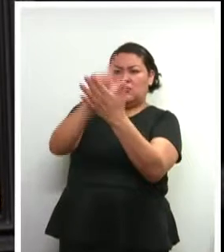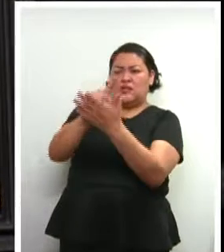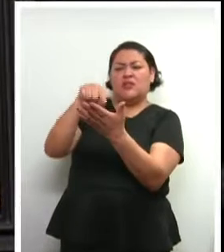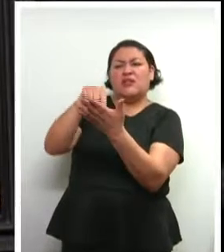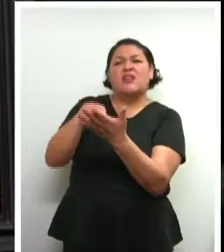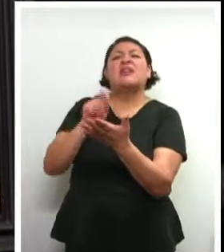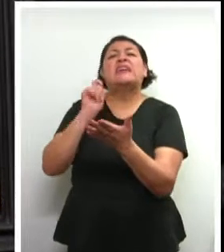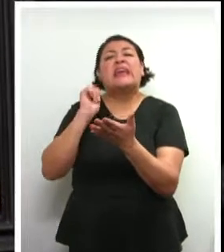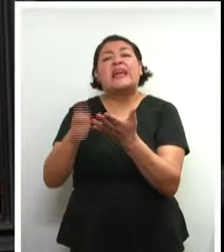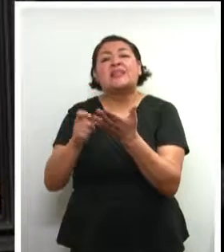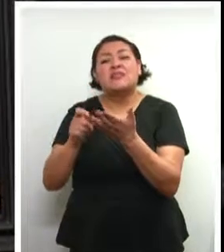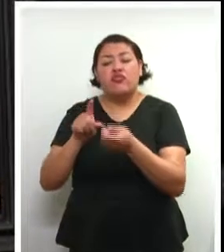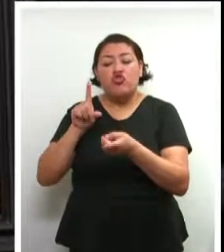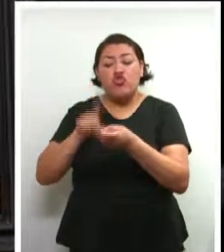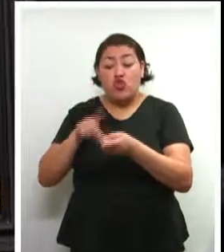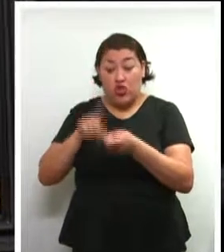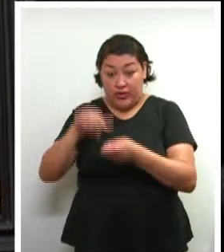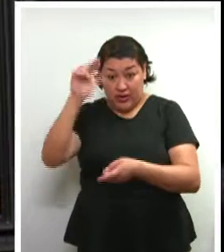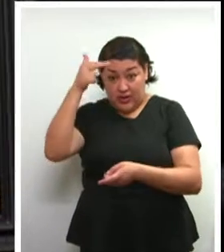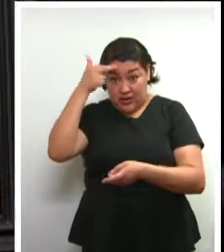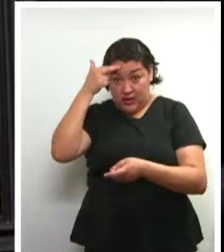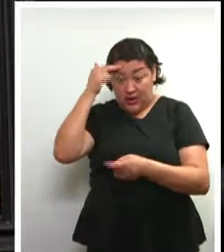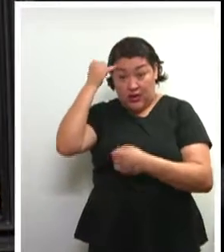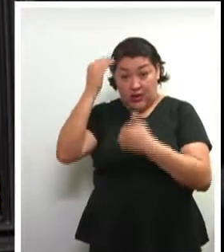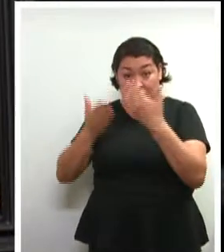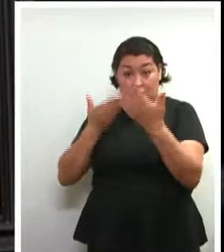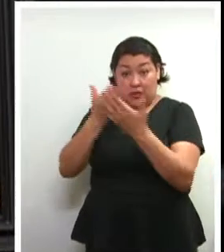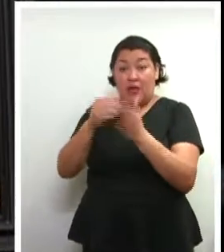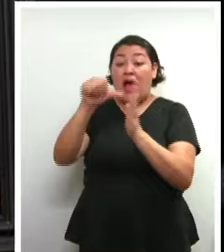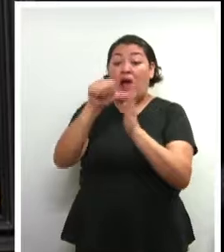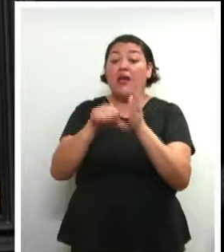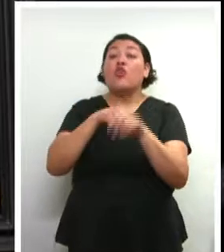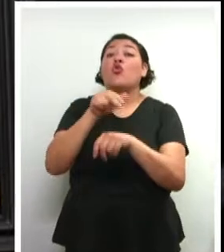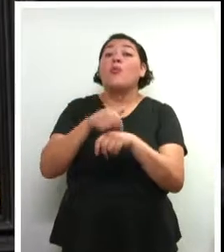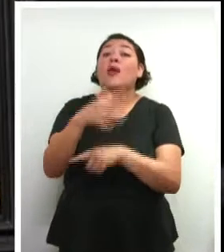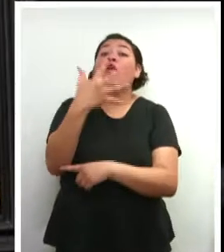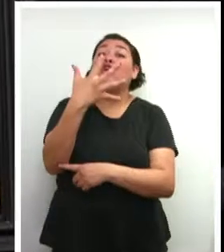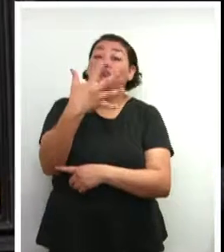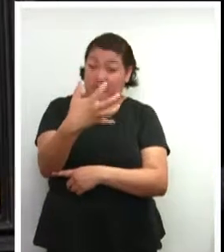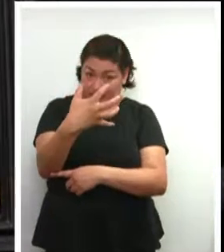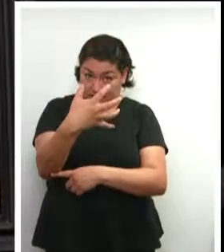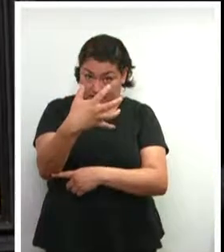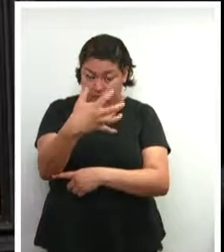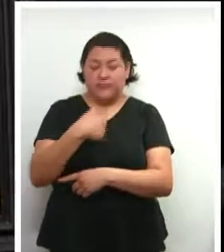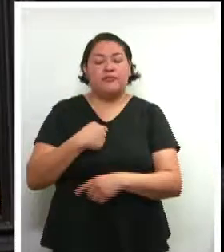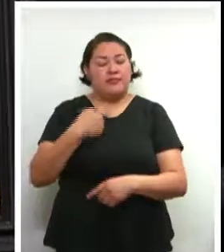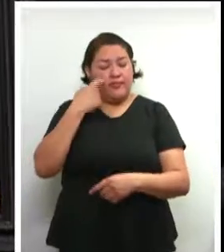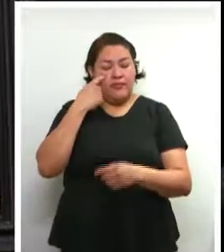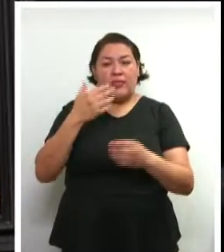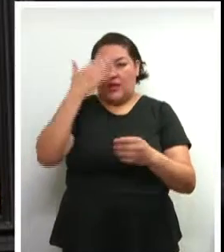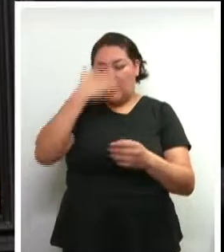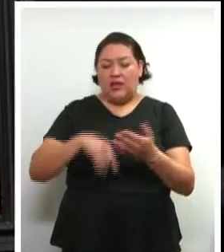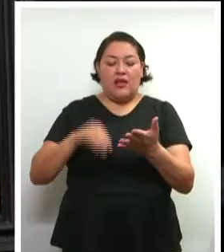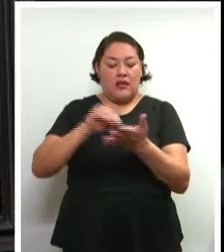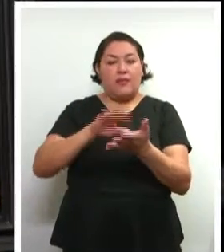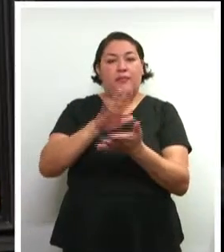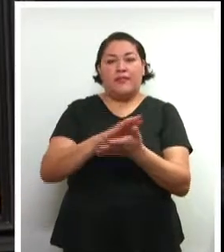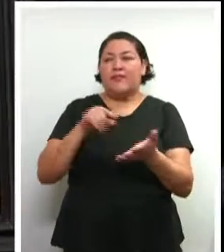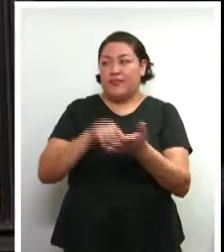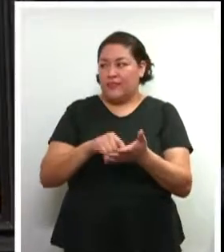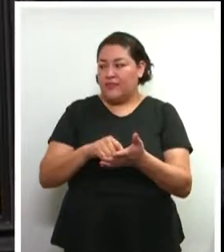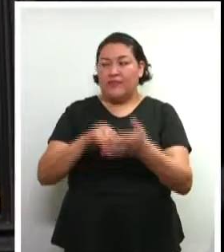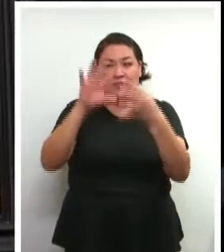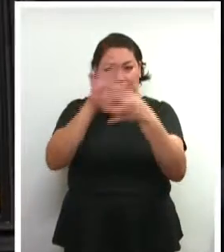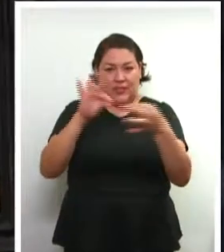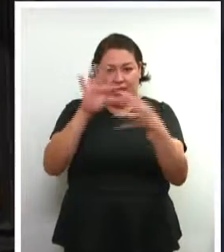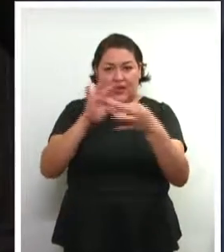yo en la modificación que propongo al artículo 5. Bastaría en este caso,